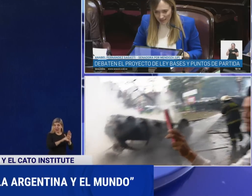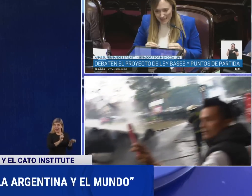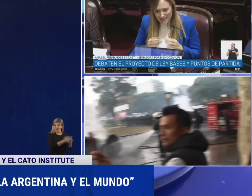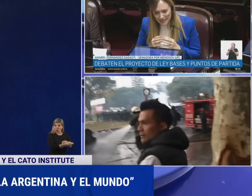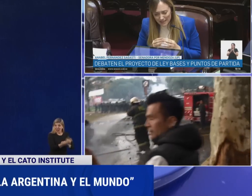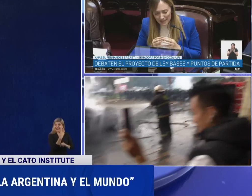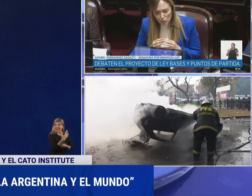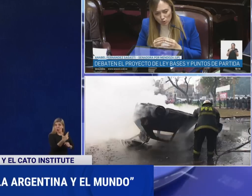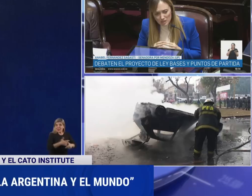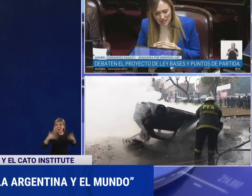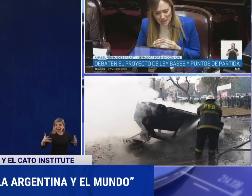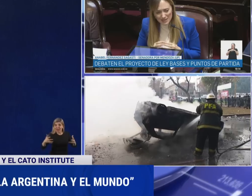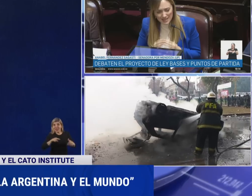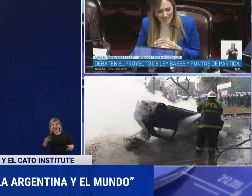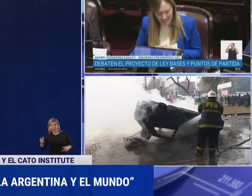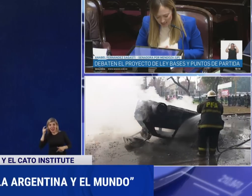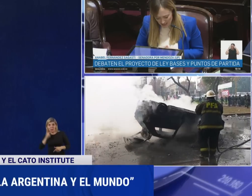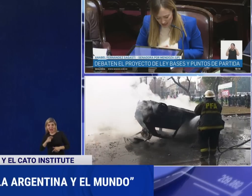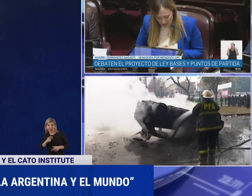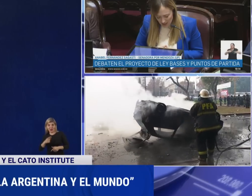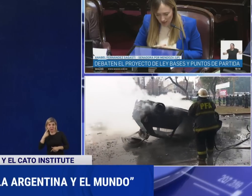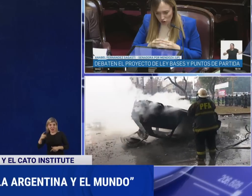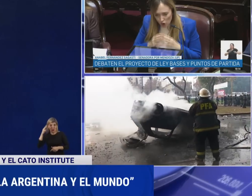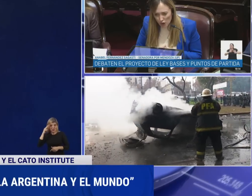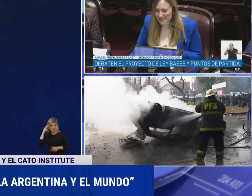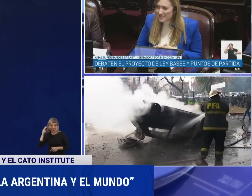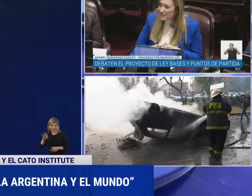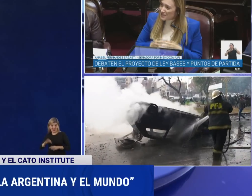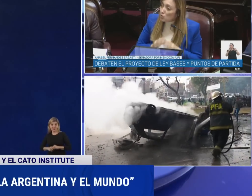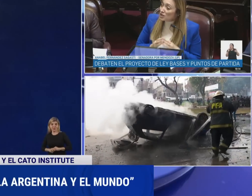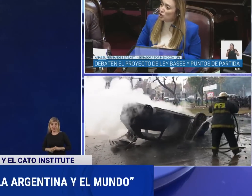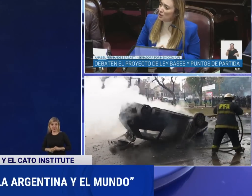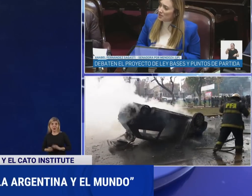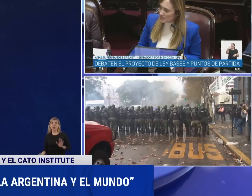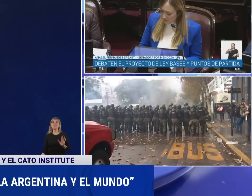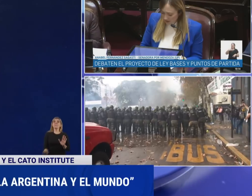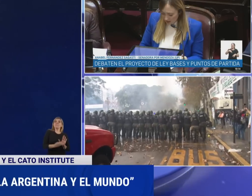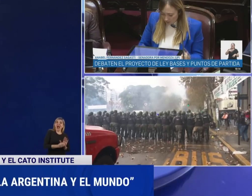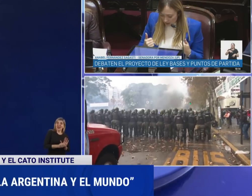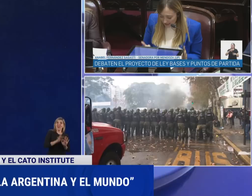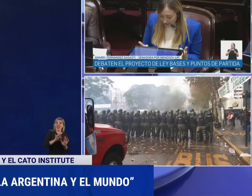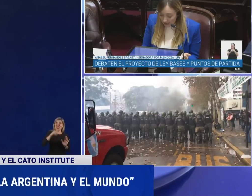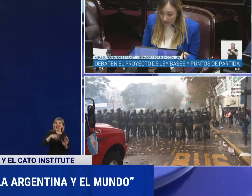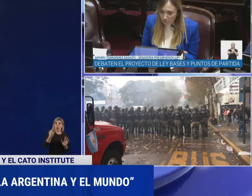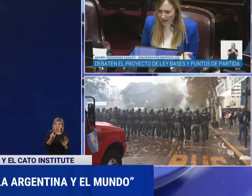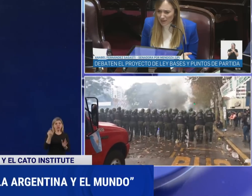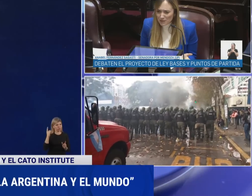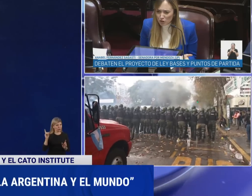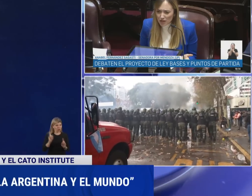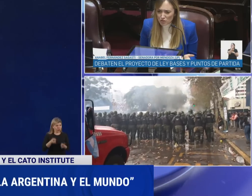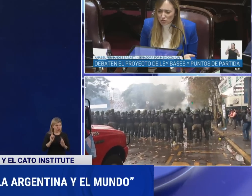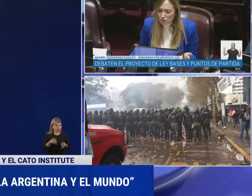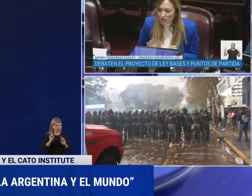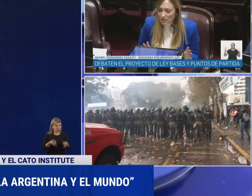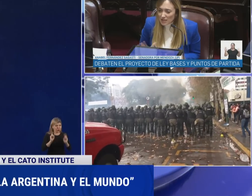Y si ustedes le suman el DNU, el cual aún sigue en pie, estamos haciendo reformas estructurales